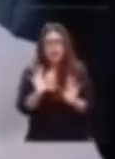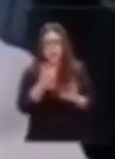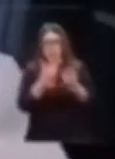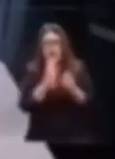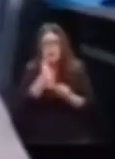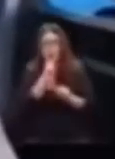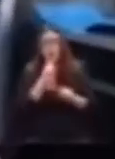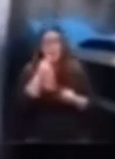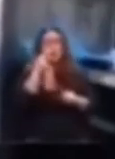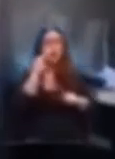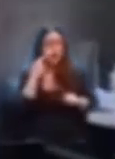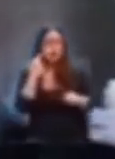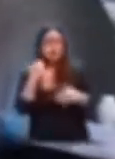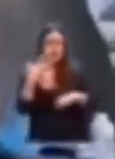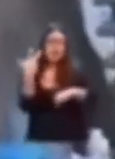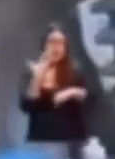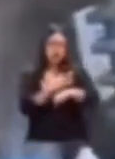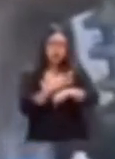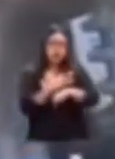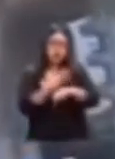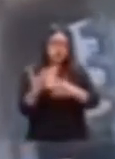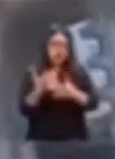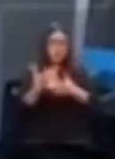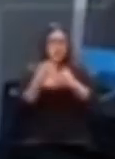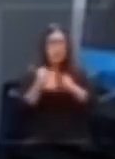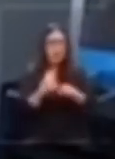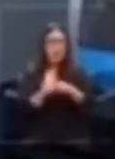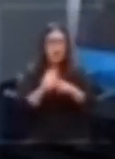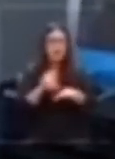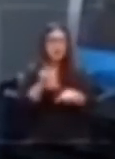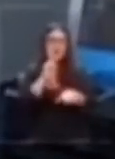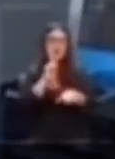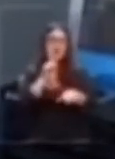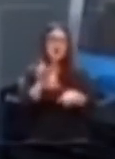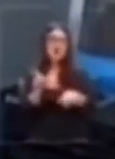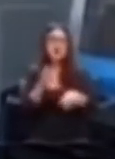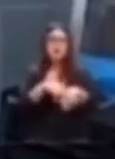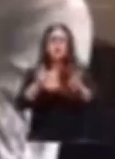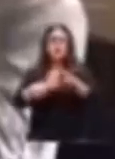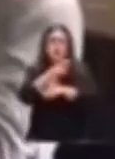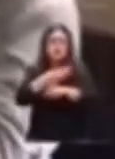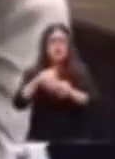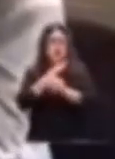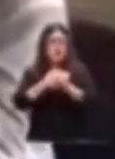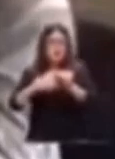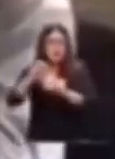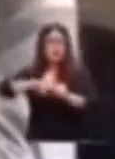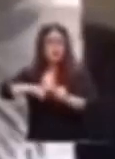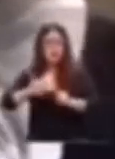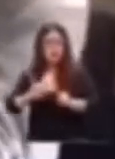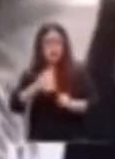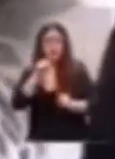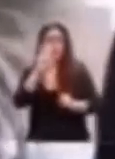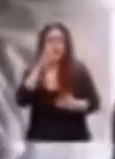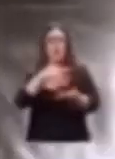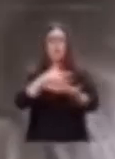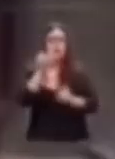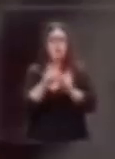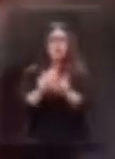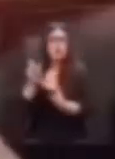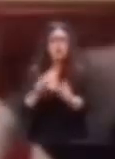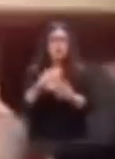patricio se puso un chip en su mano principalmente para aportar su pase de movilidad lo mismo han hecho de manera voluntaria al menos cinco